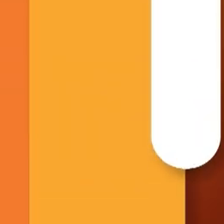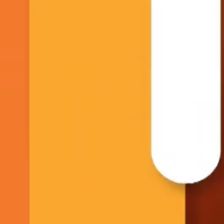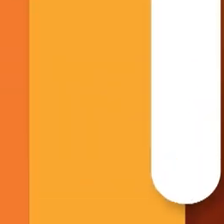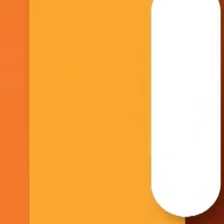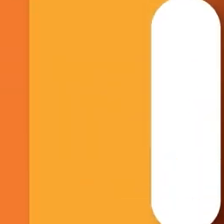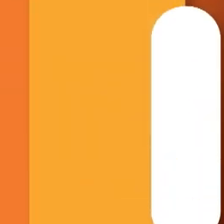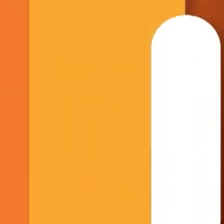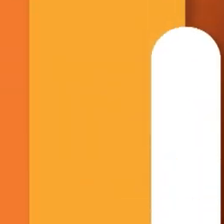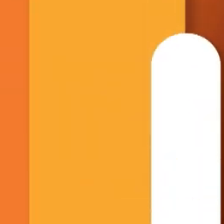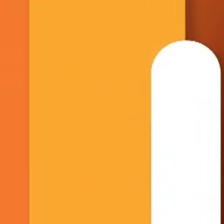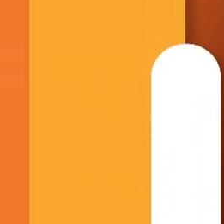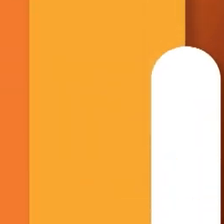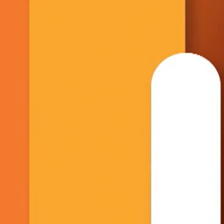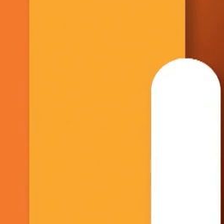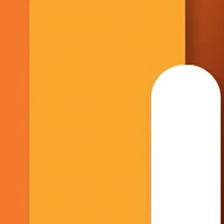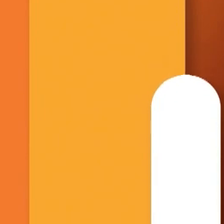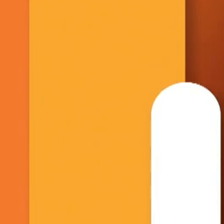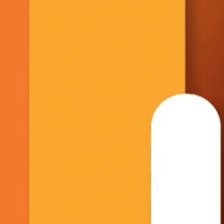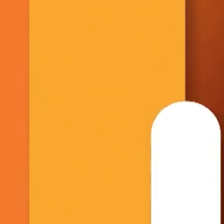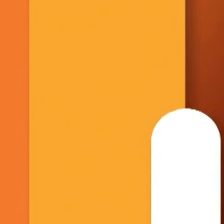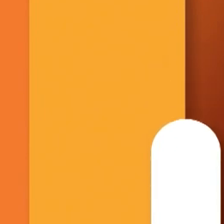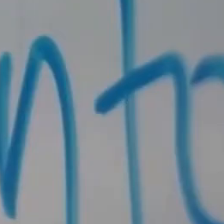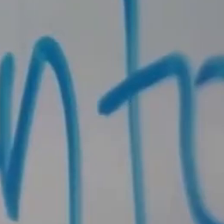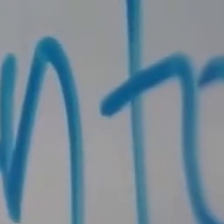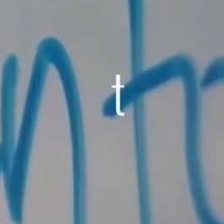Bea. Por Telemedellín, aquí te ves.